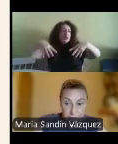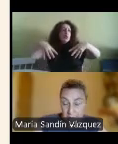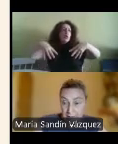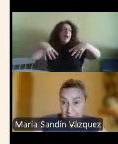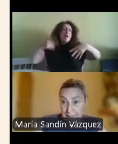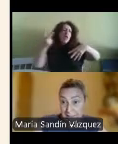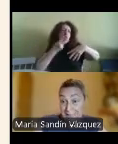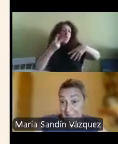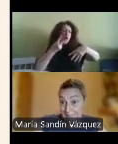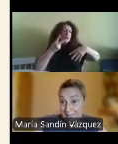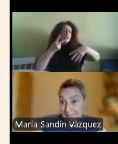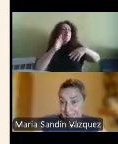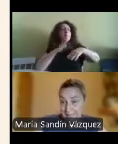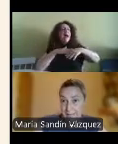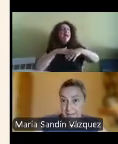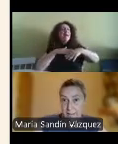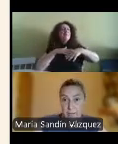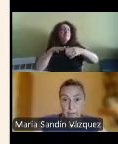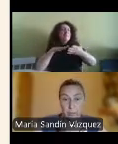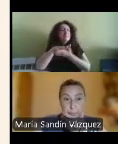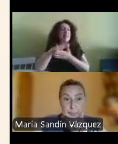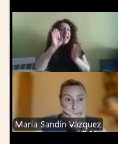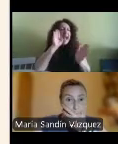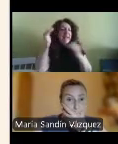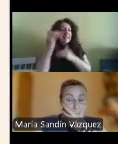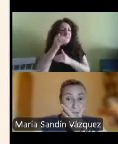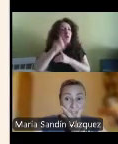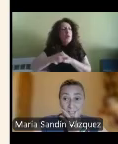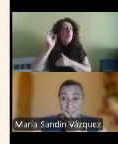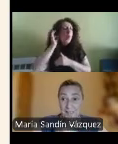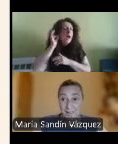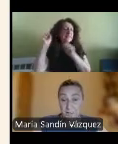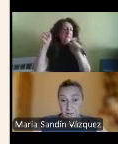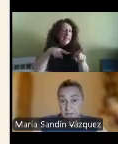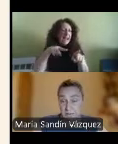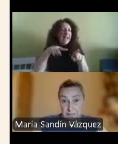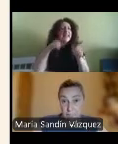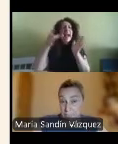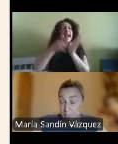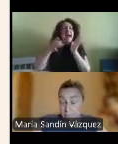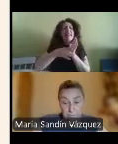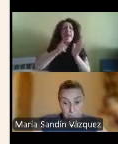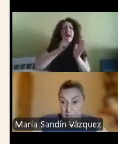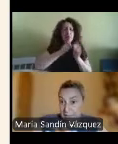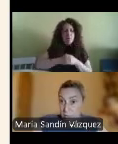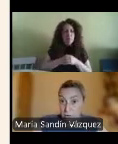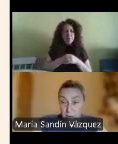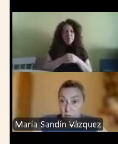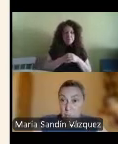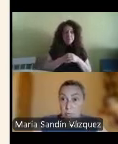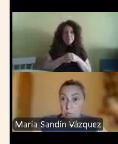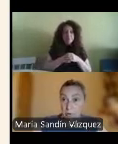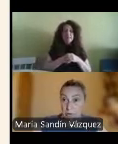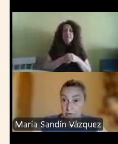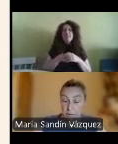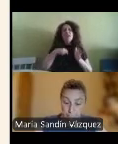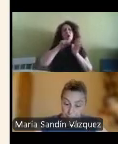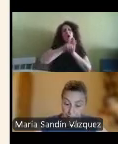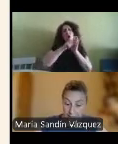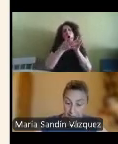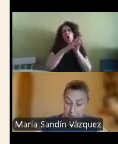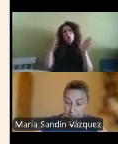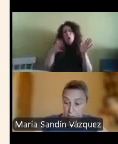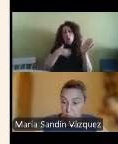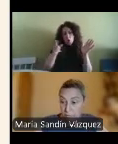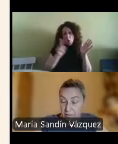migrantes y por lo tanto en la calidad de la atención, ¿no? Entonces, para no enrollarnos mucho, pero